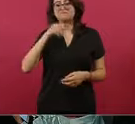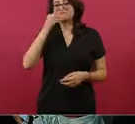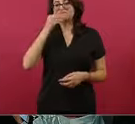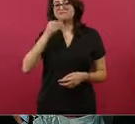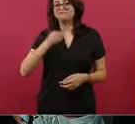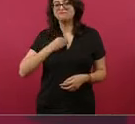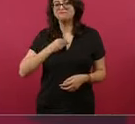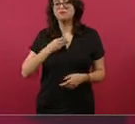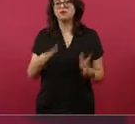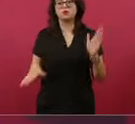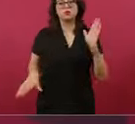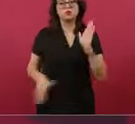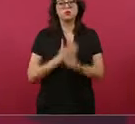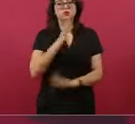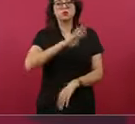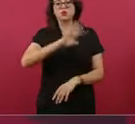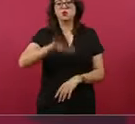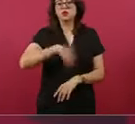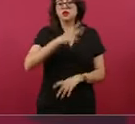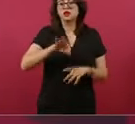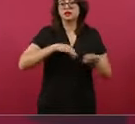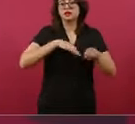trabajo.